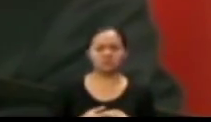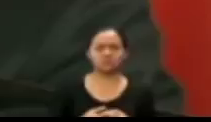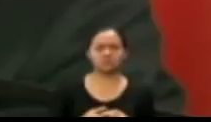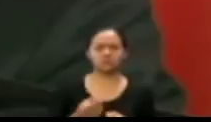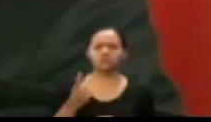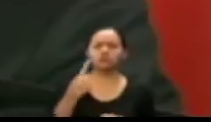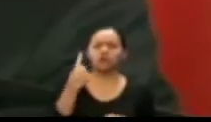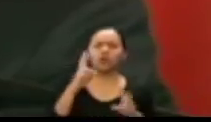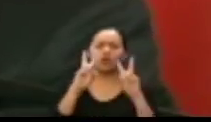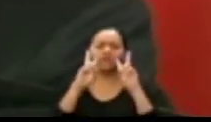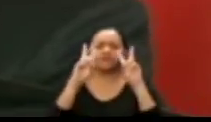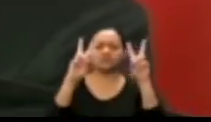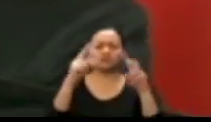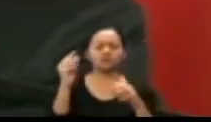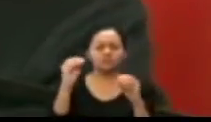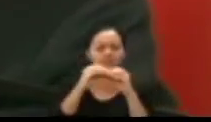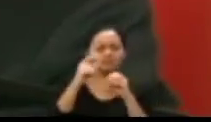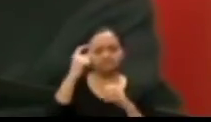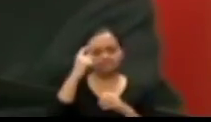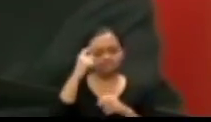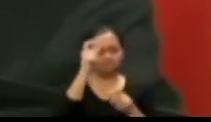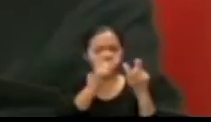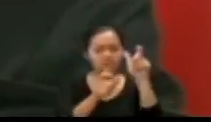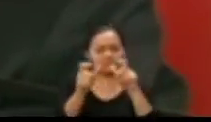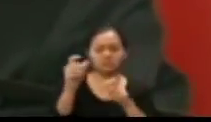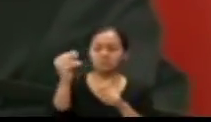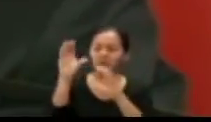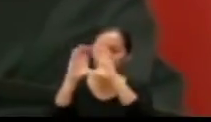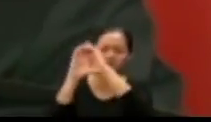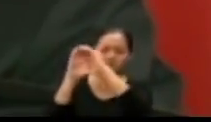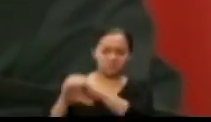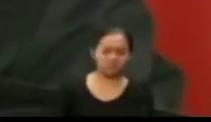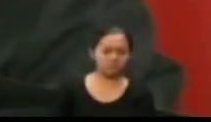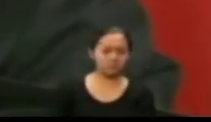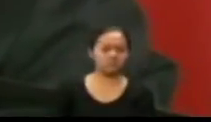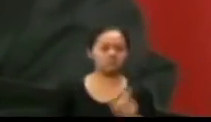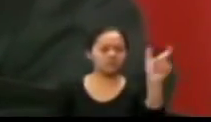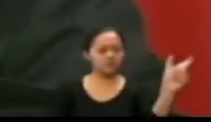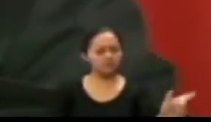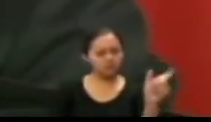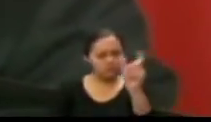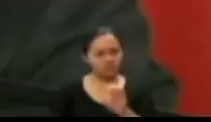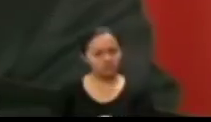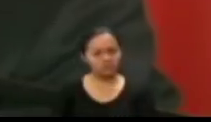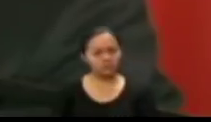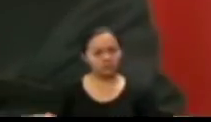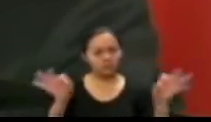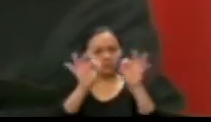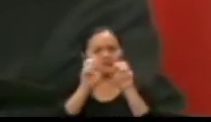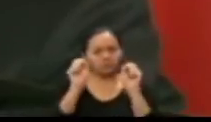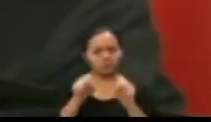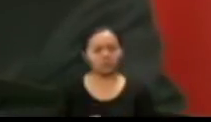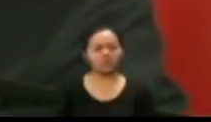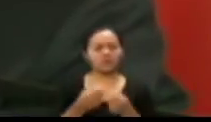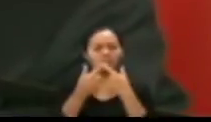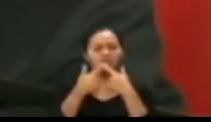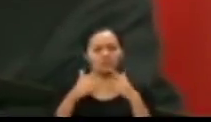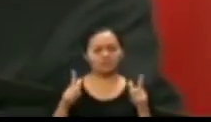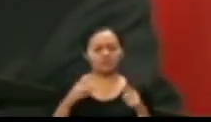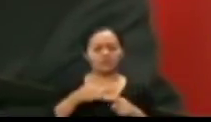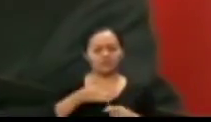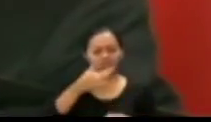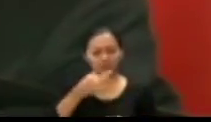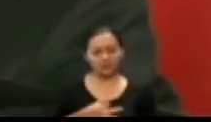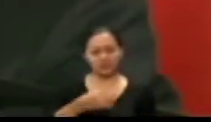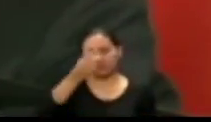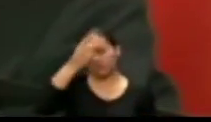una visión más pensada en la gente que en el capital se puede construir naciones mucho más soberanas, pero más que allá de soberanas, con